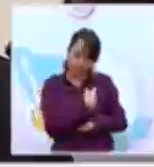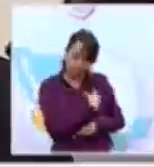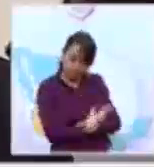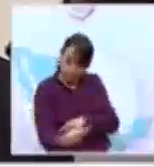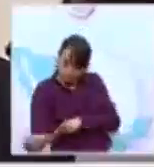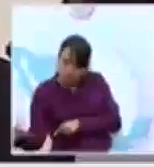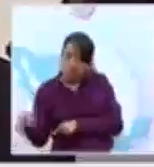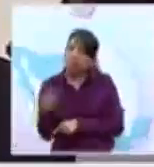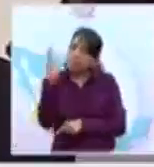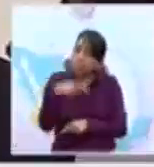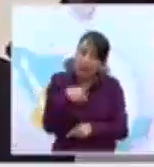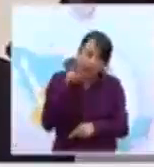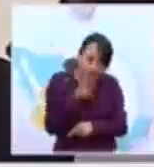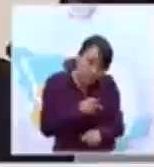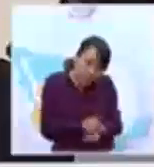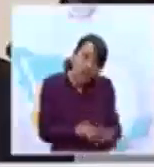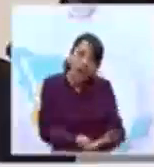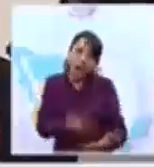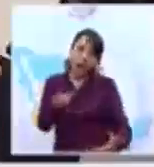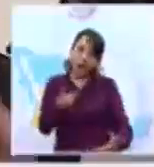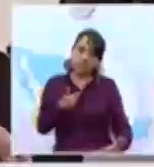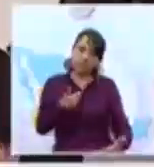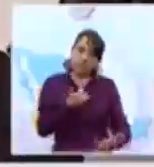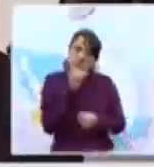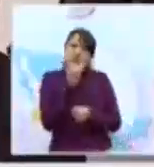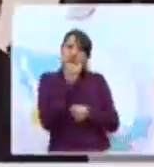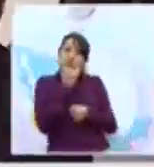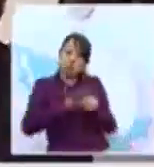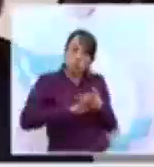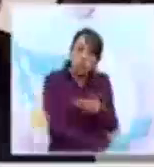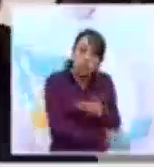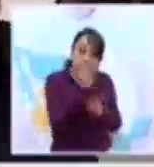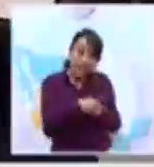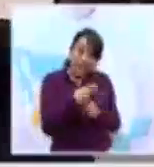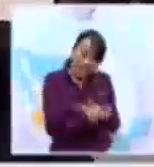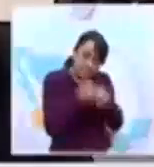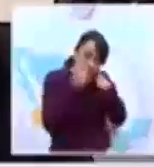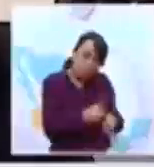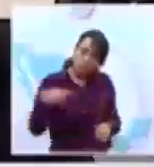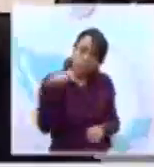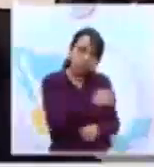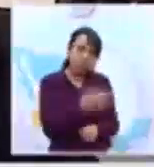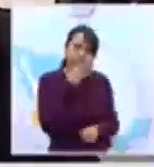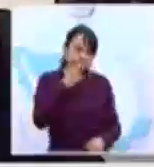es modificable, es prevenible el daño mayor, puedan ser atendidos de manera adecuada.